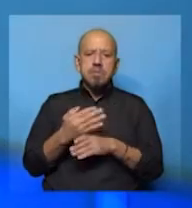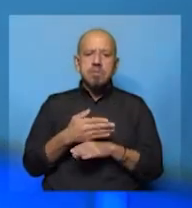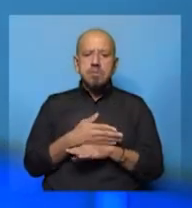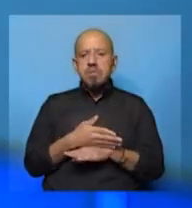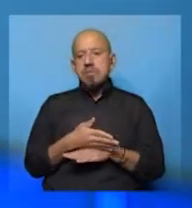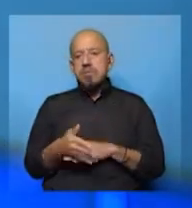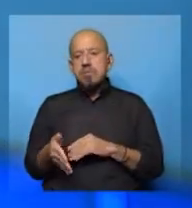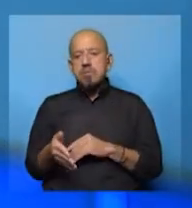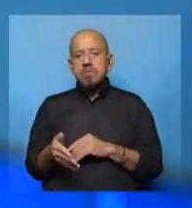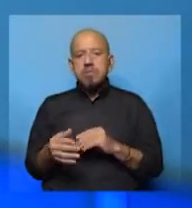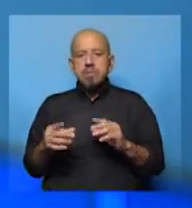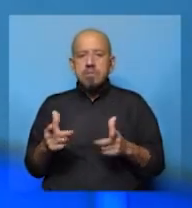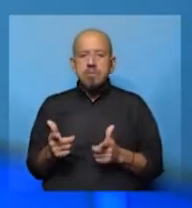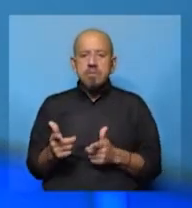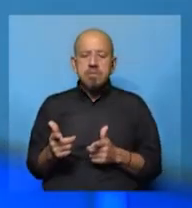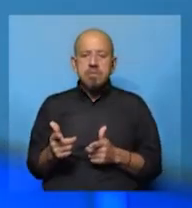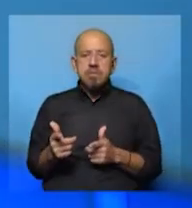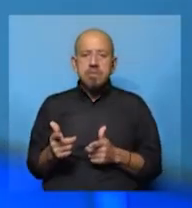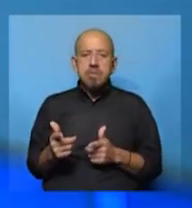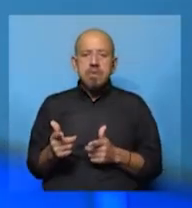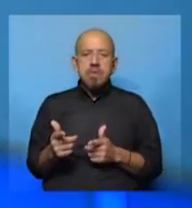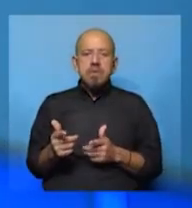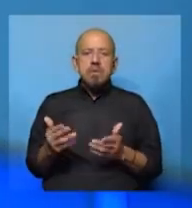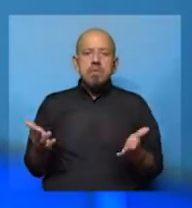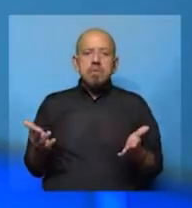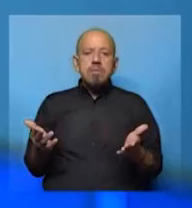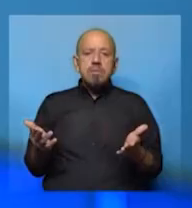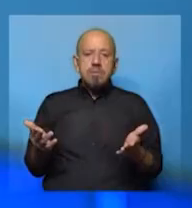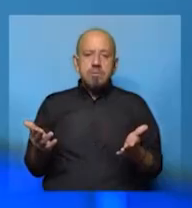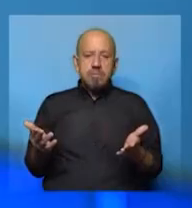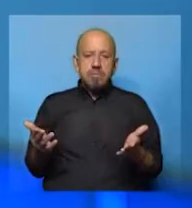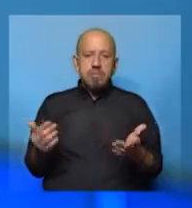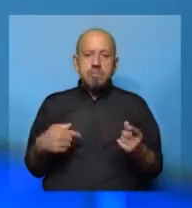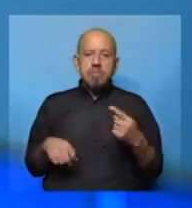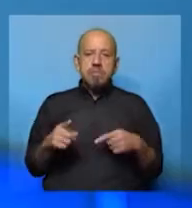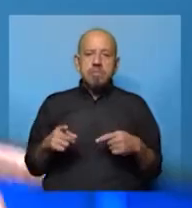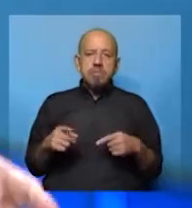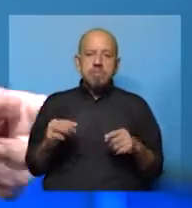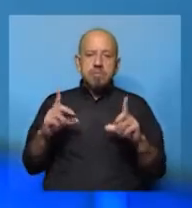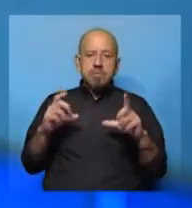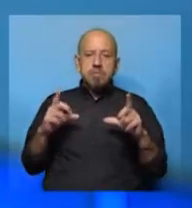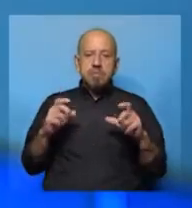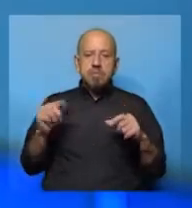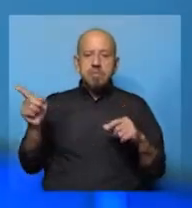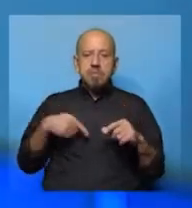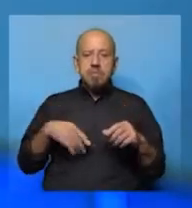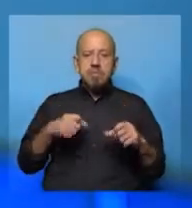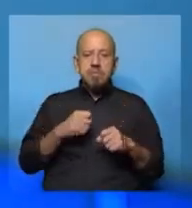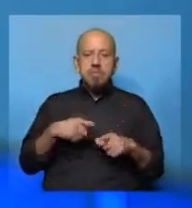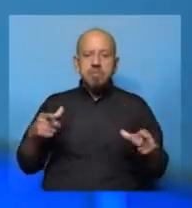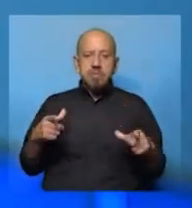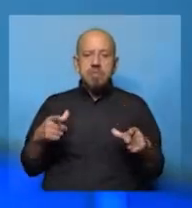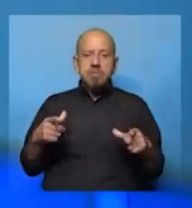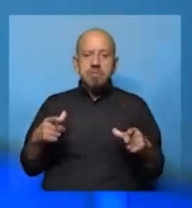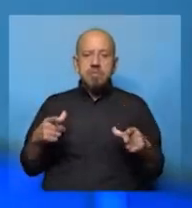realidad no había tanta basura en el contenedor no era que el contenedor estuviera lleno ves sacas la foto la mandad vienen te la limpia o llega